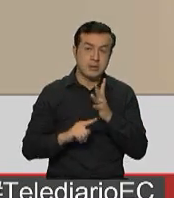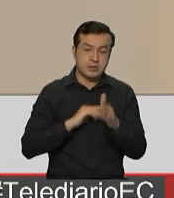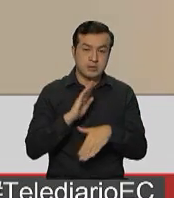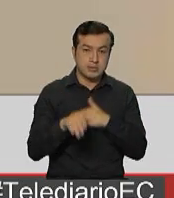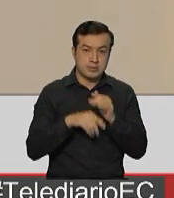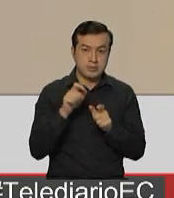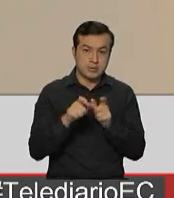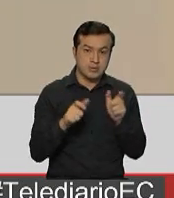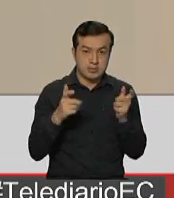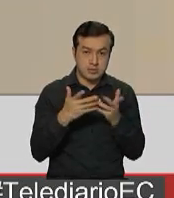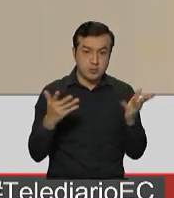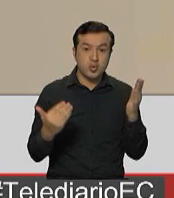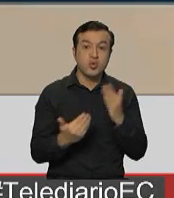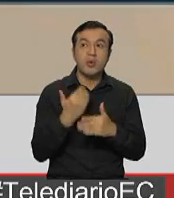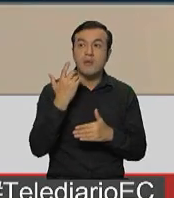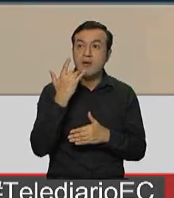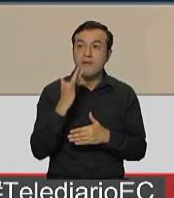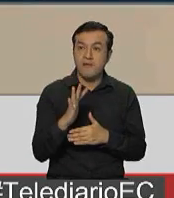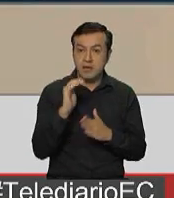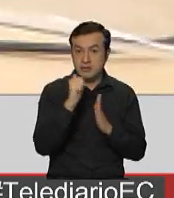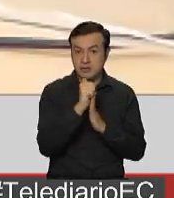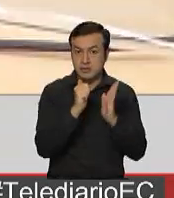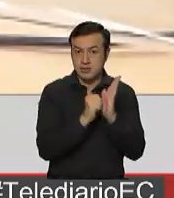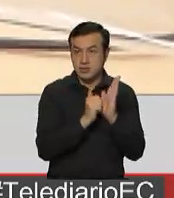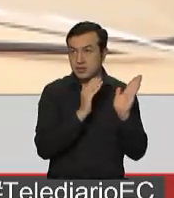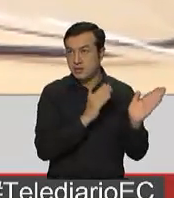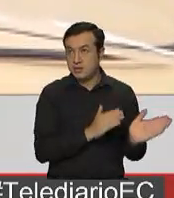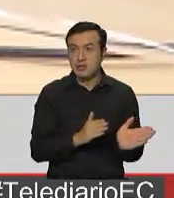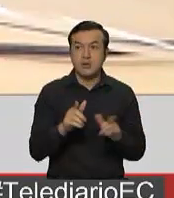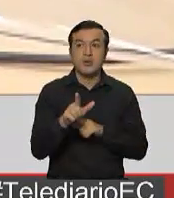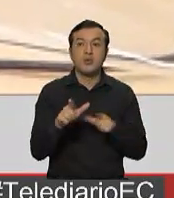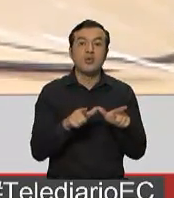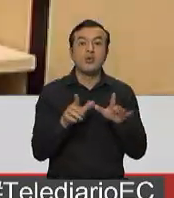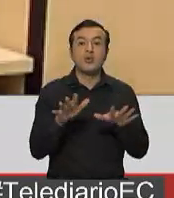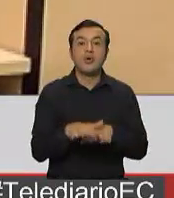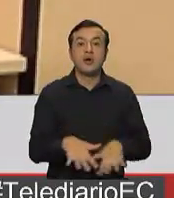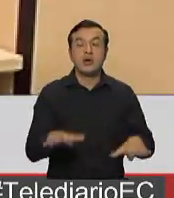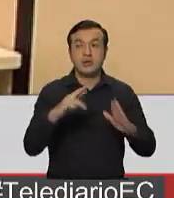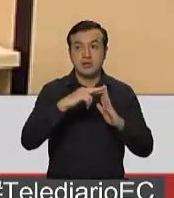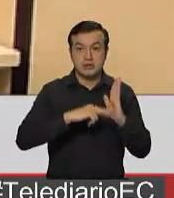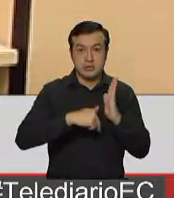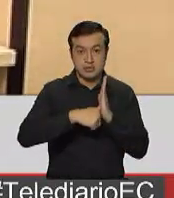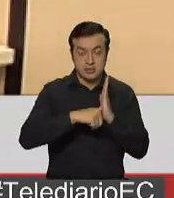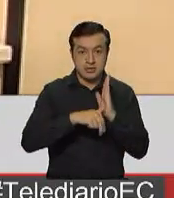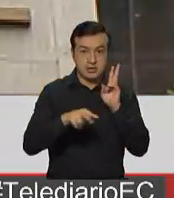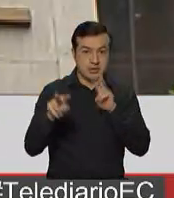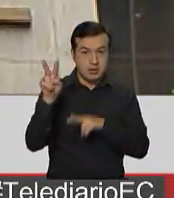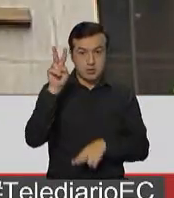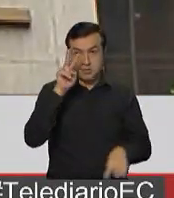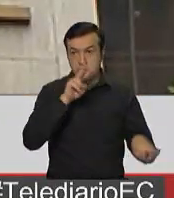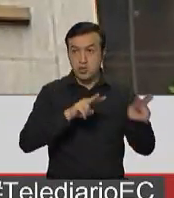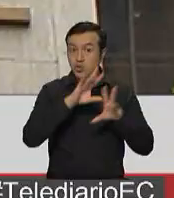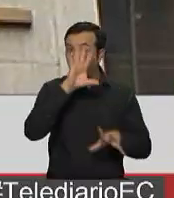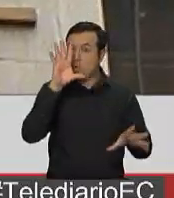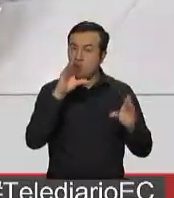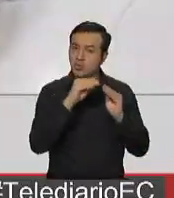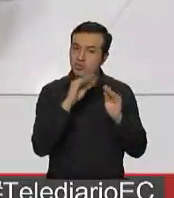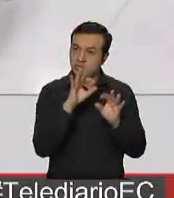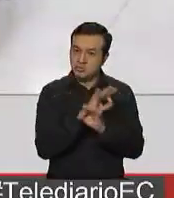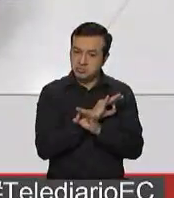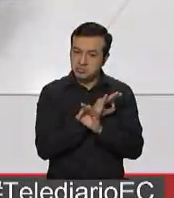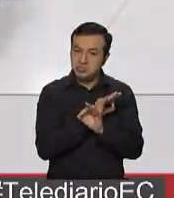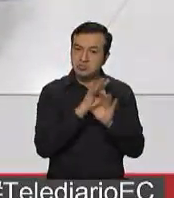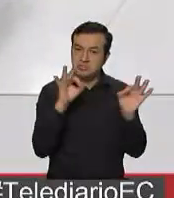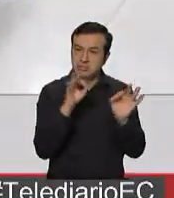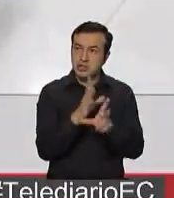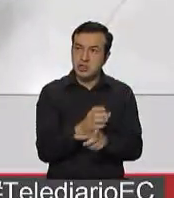poder otorgarles una nueva fecha de agendamiento. En las instalaciones del Registro Civil se observó la toma de medidas de bioseguridad y distanciamiento para